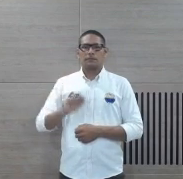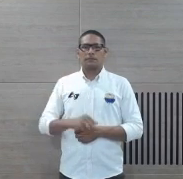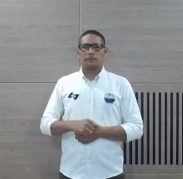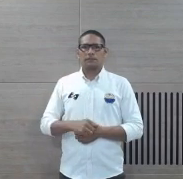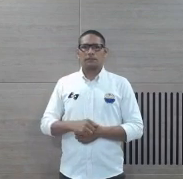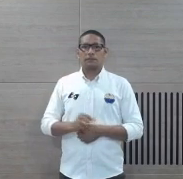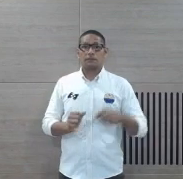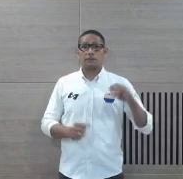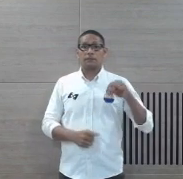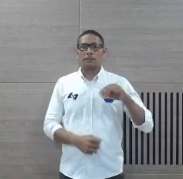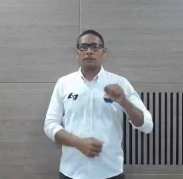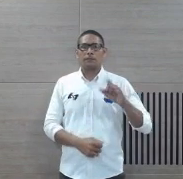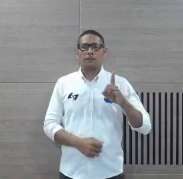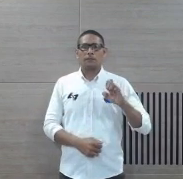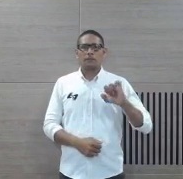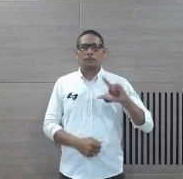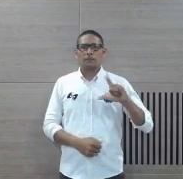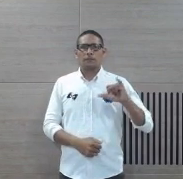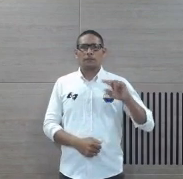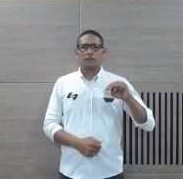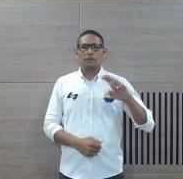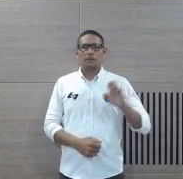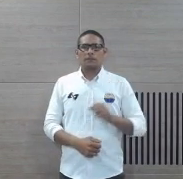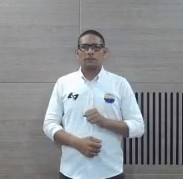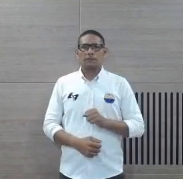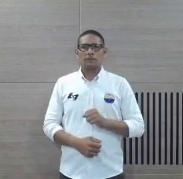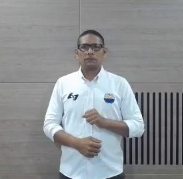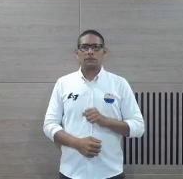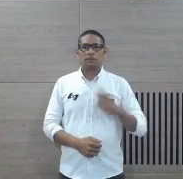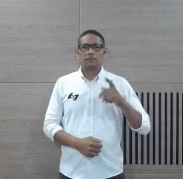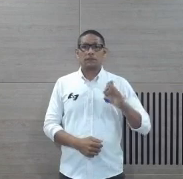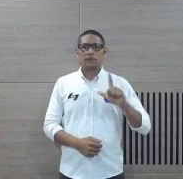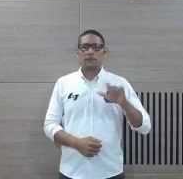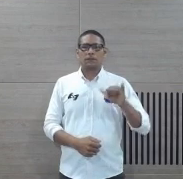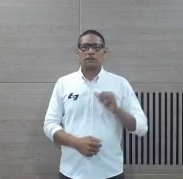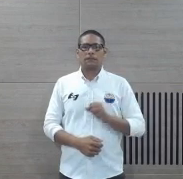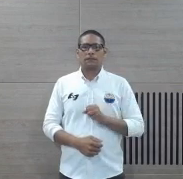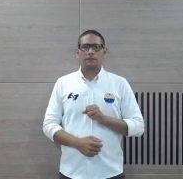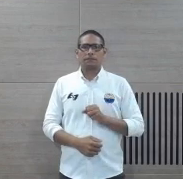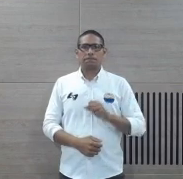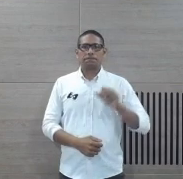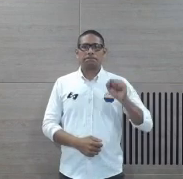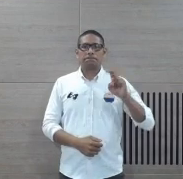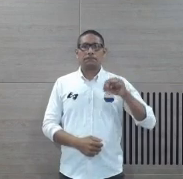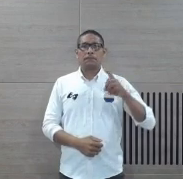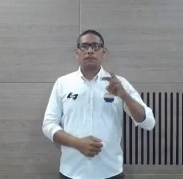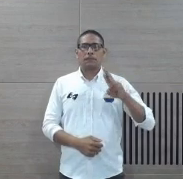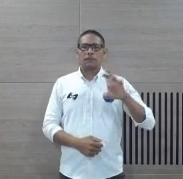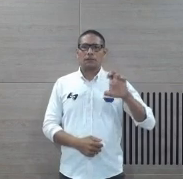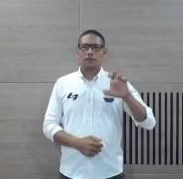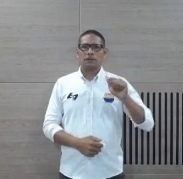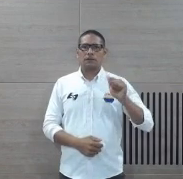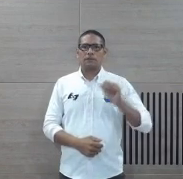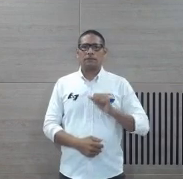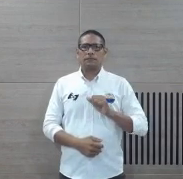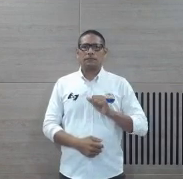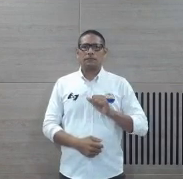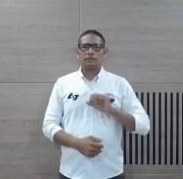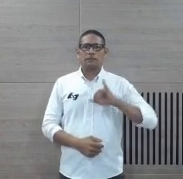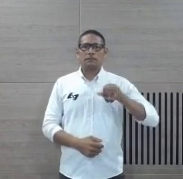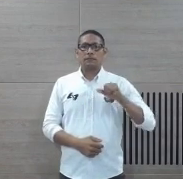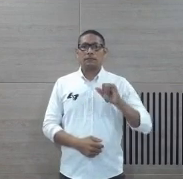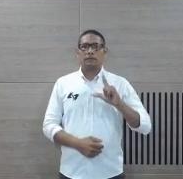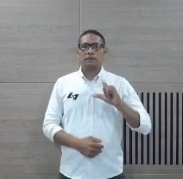Kelly Marcela Gómez Nigrinis. Andrea Patricia González Olivero. Julieta González Montero.